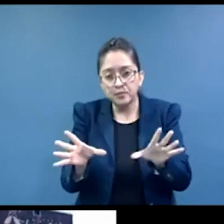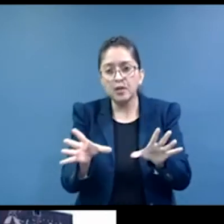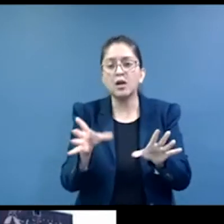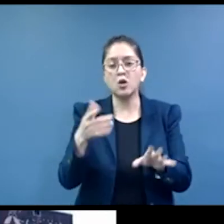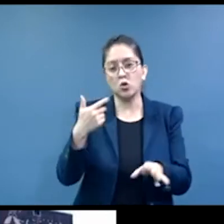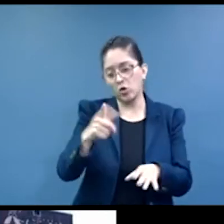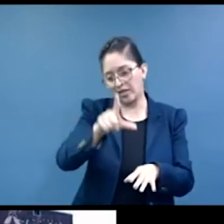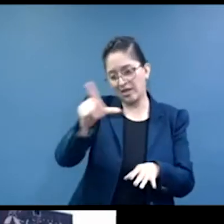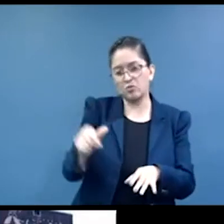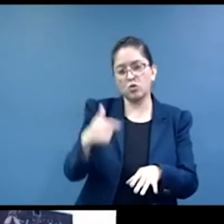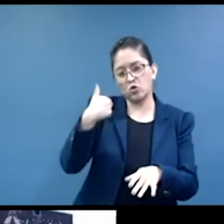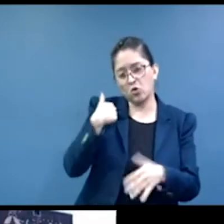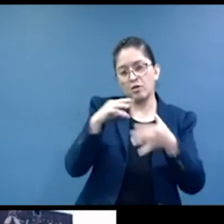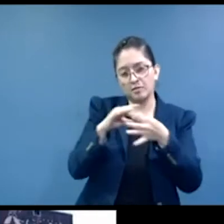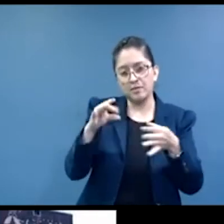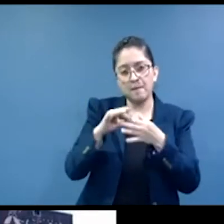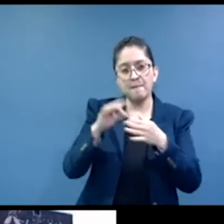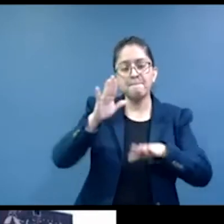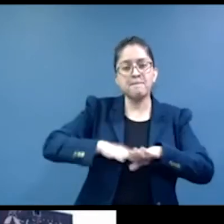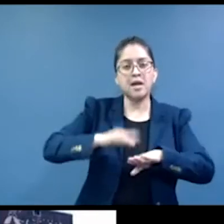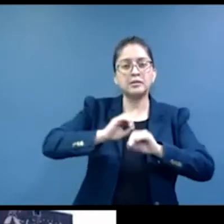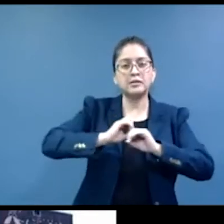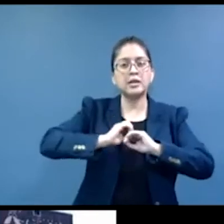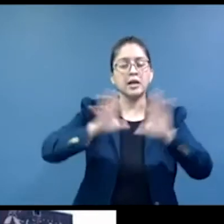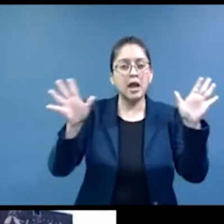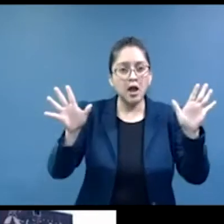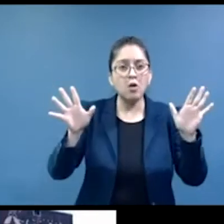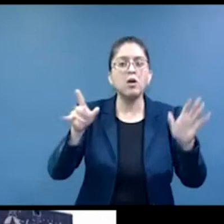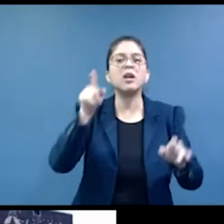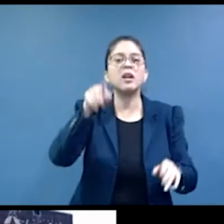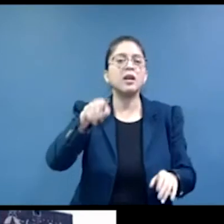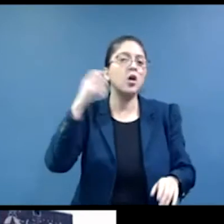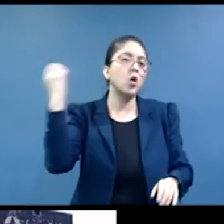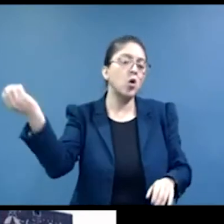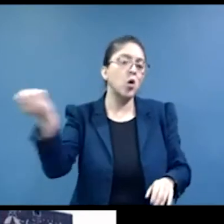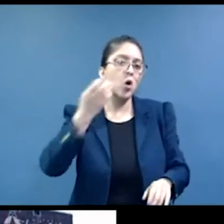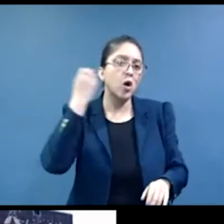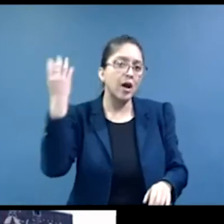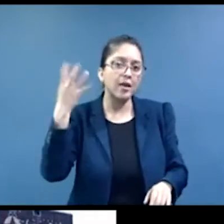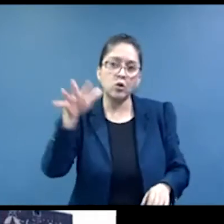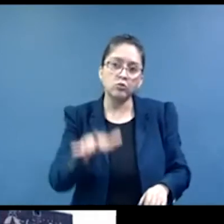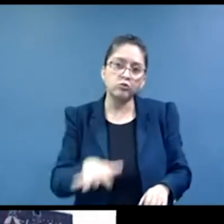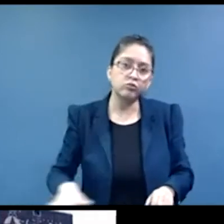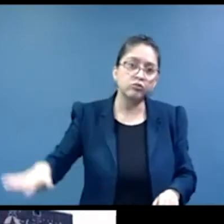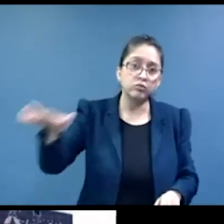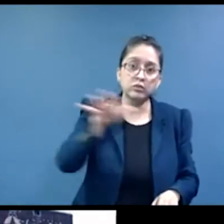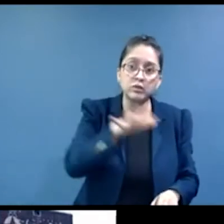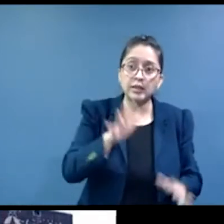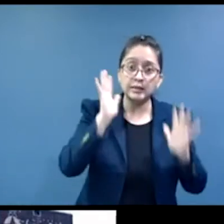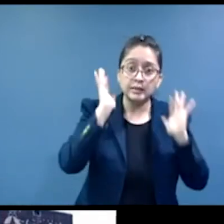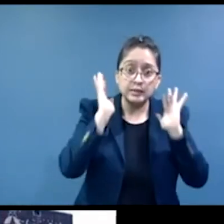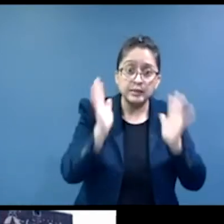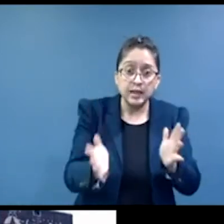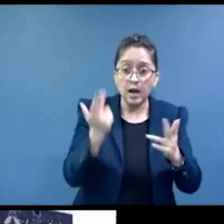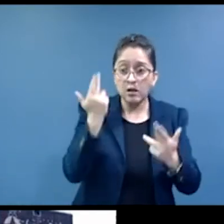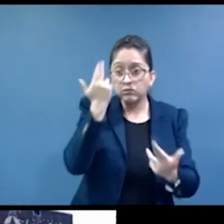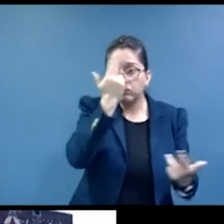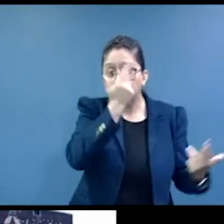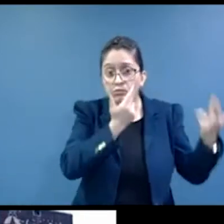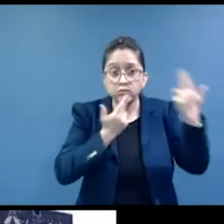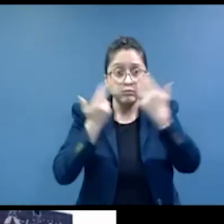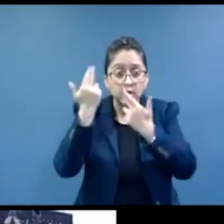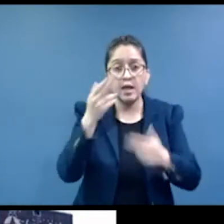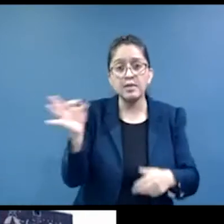un poco más, es que los congresos locales hayan buscado remediar esta ausencia de